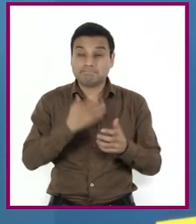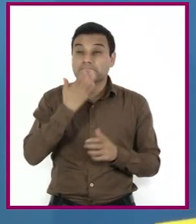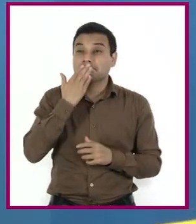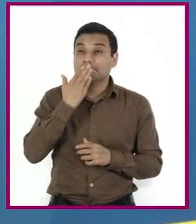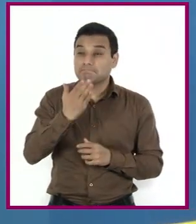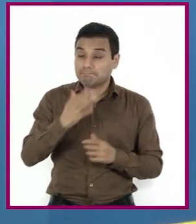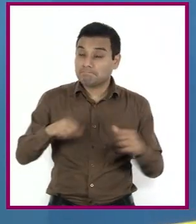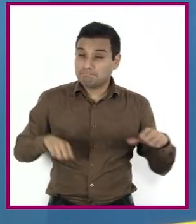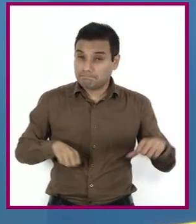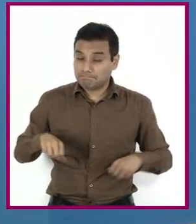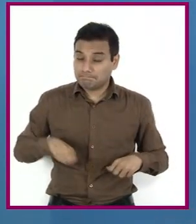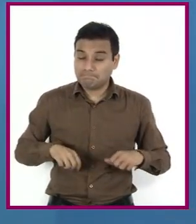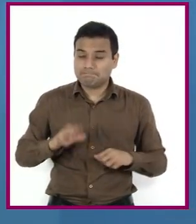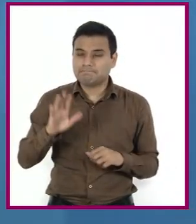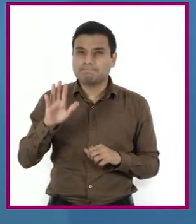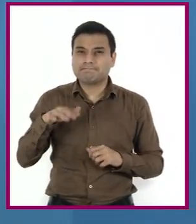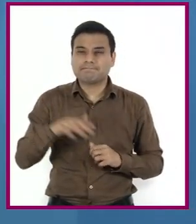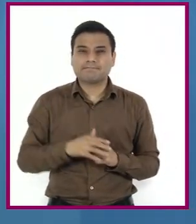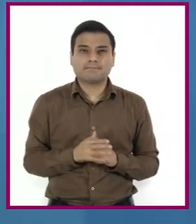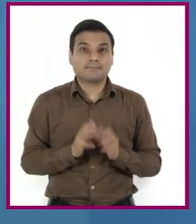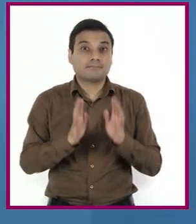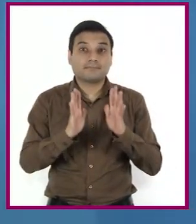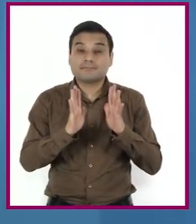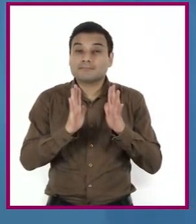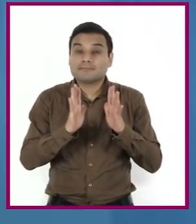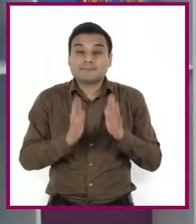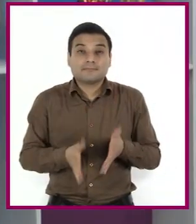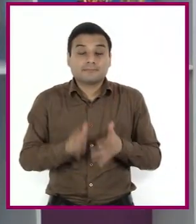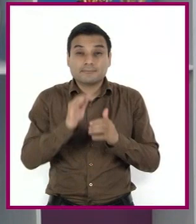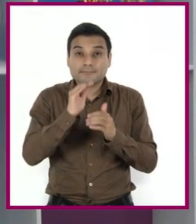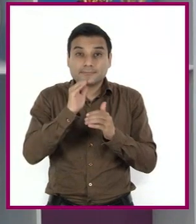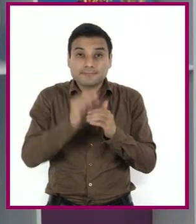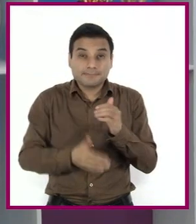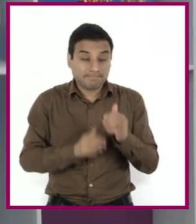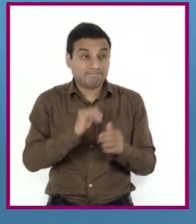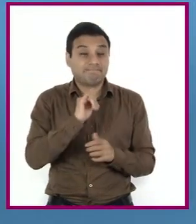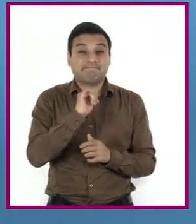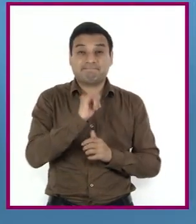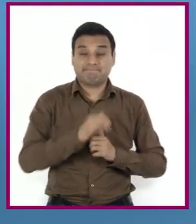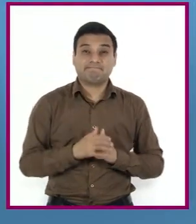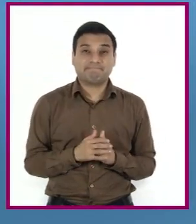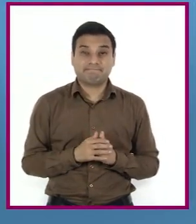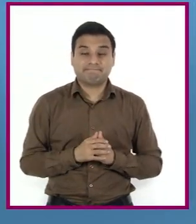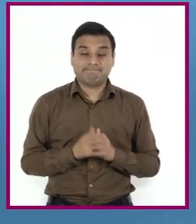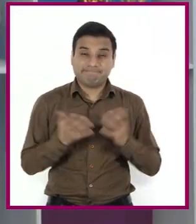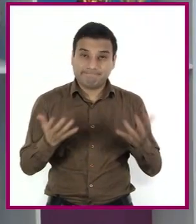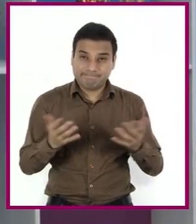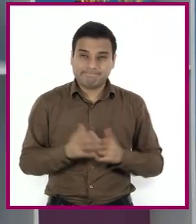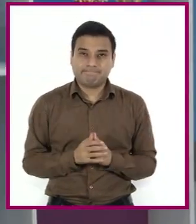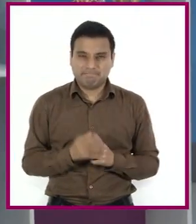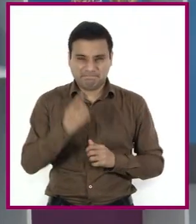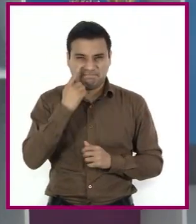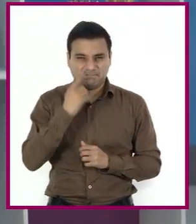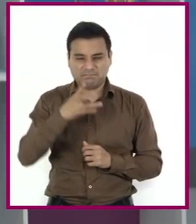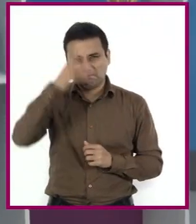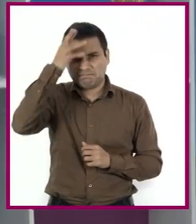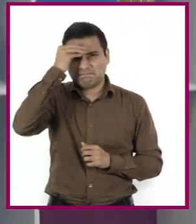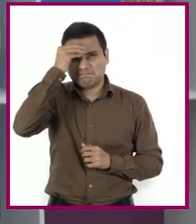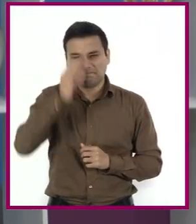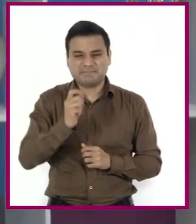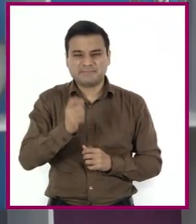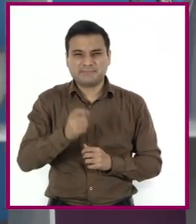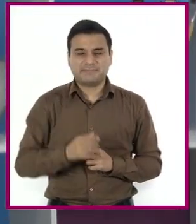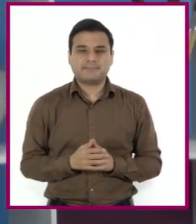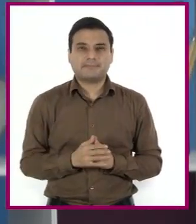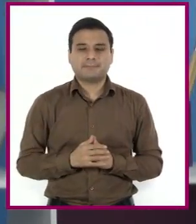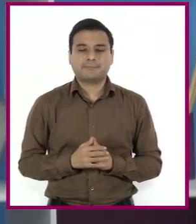reto! Maestra, casi estamos por terminar. Así es, Nadia. Entonces, resumamos el contenido de la sesión de